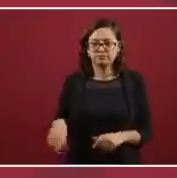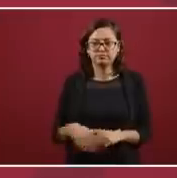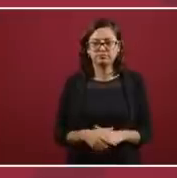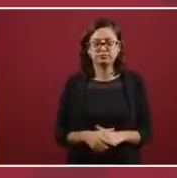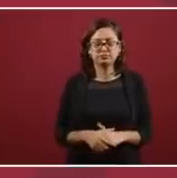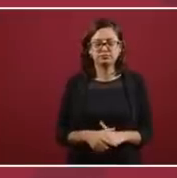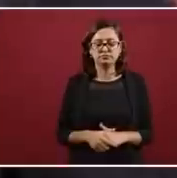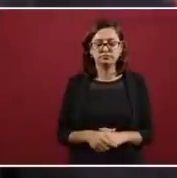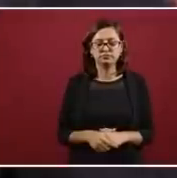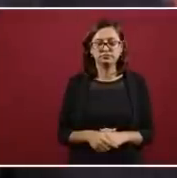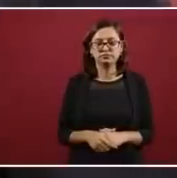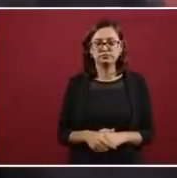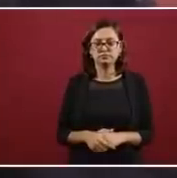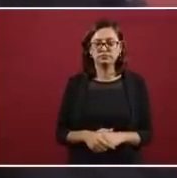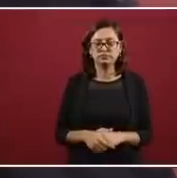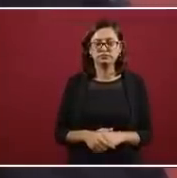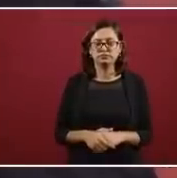Se